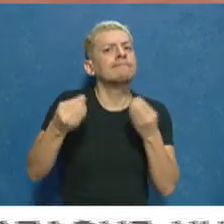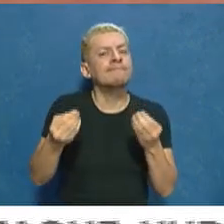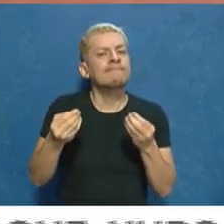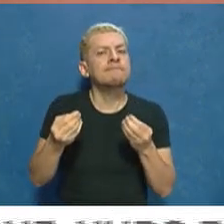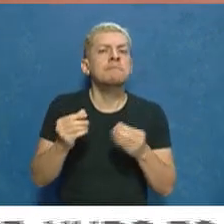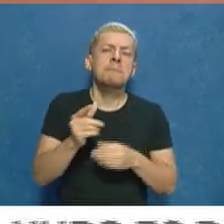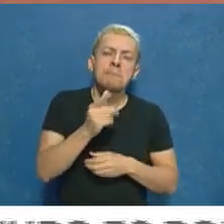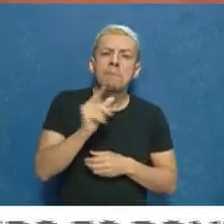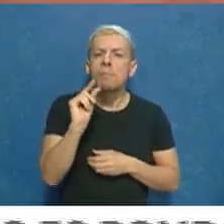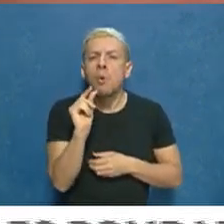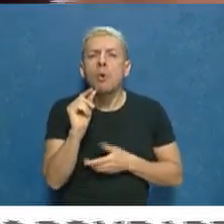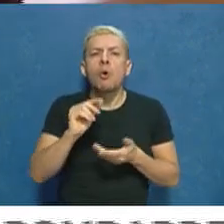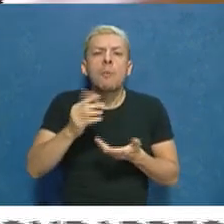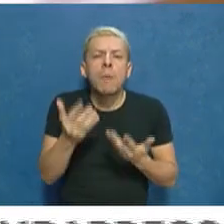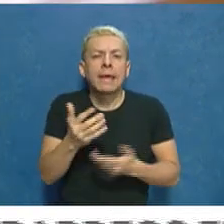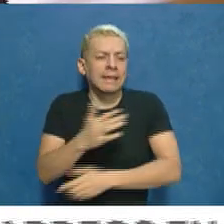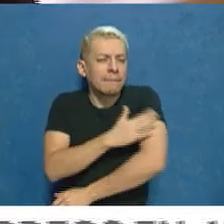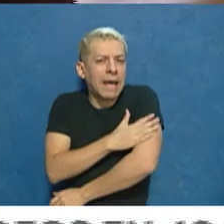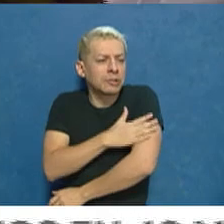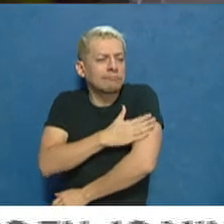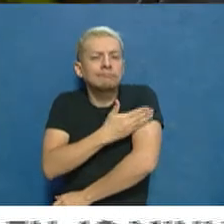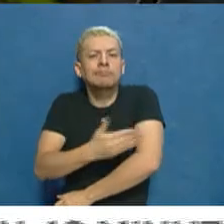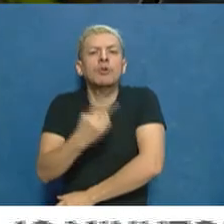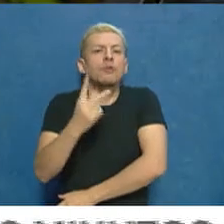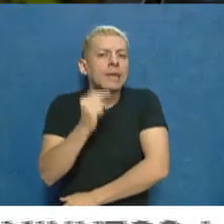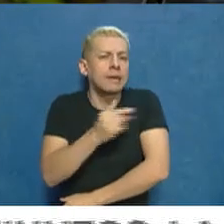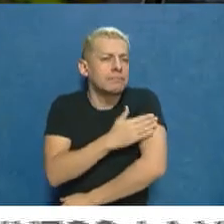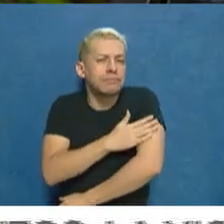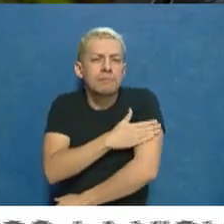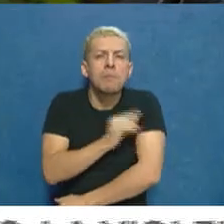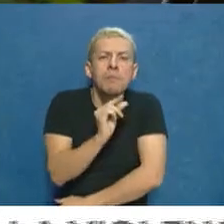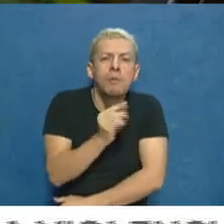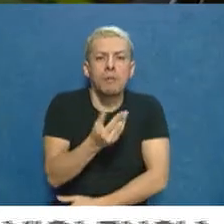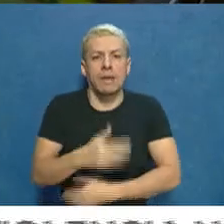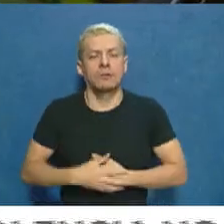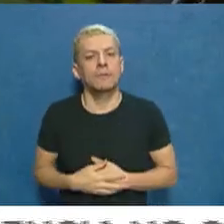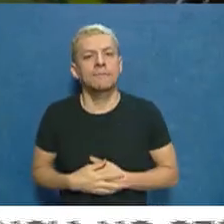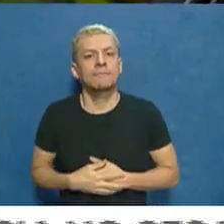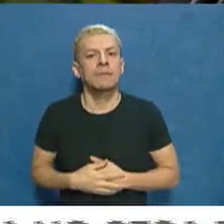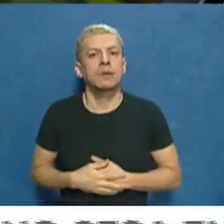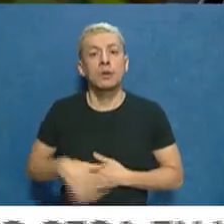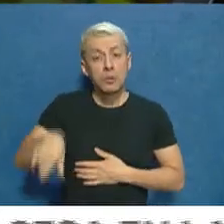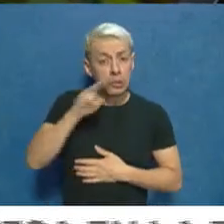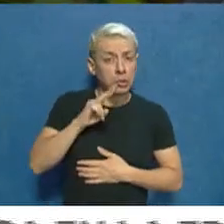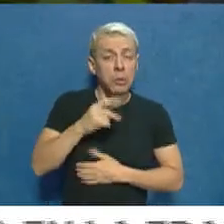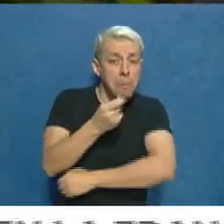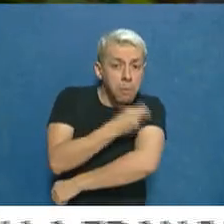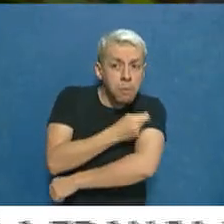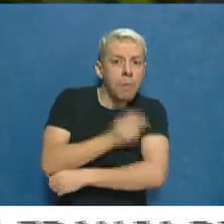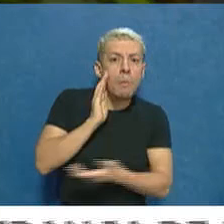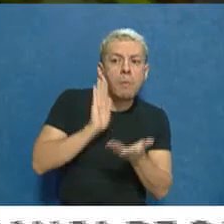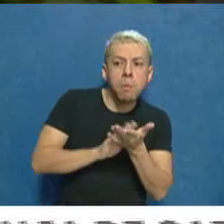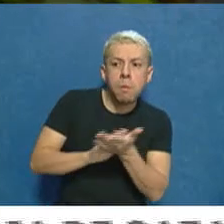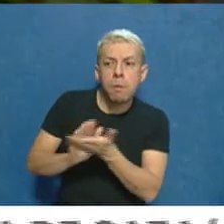pequeña molestia en el brazo por 48 horas. Los eventos adversos que nosotros hemos evaluado y